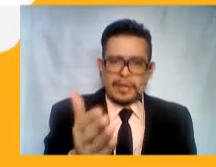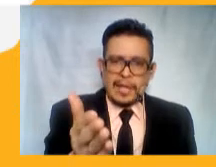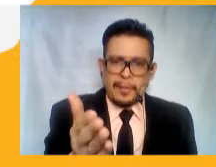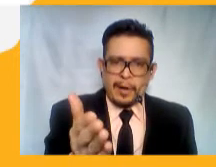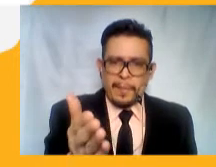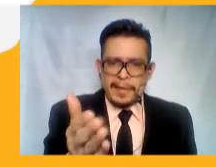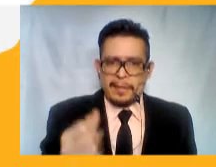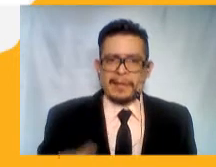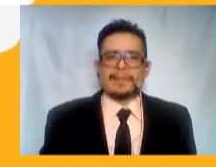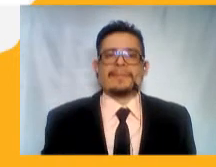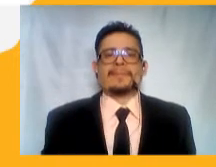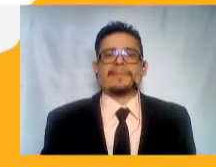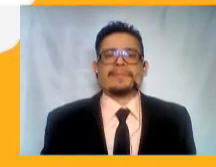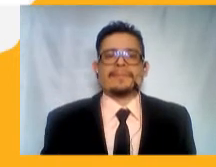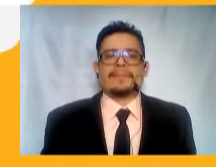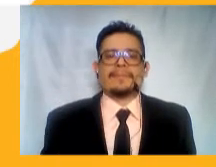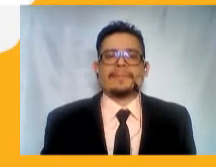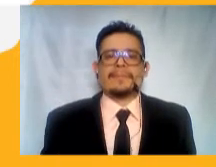gracias a ustedes por acompañarme